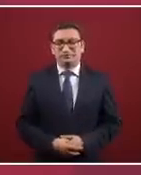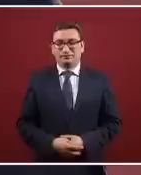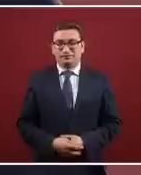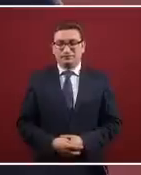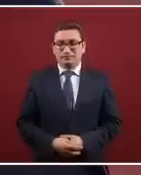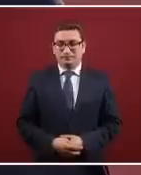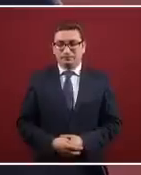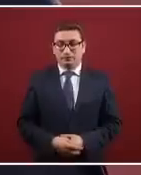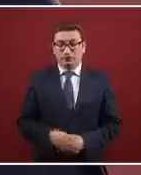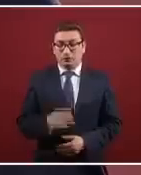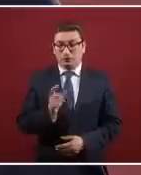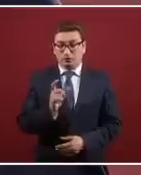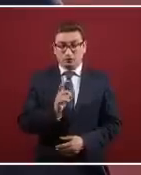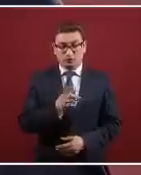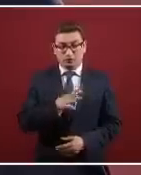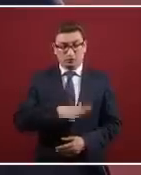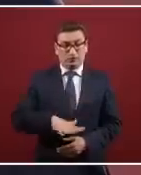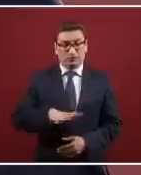la prensa